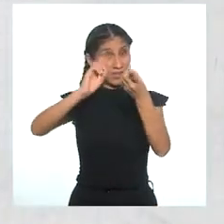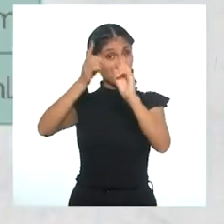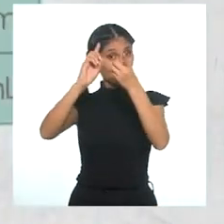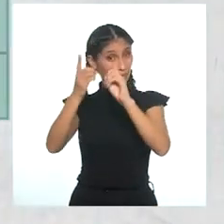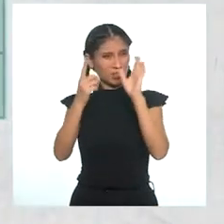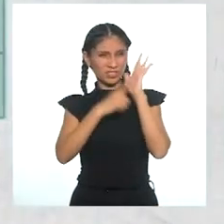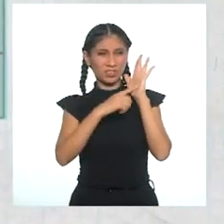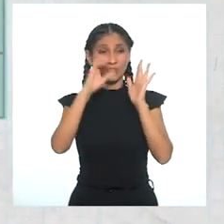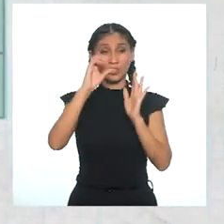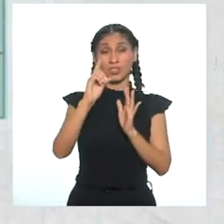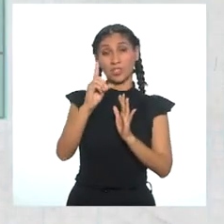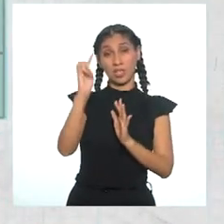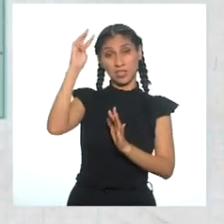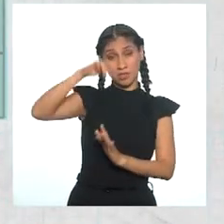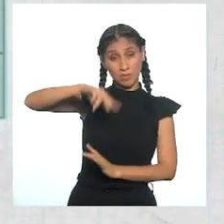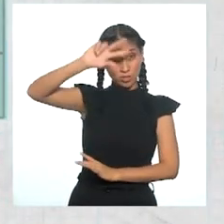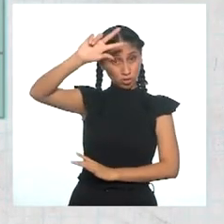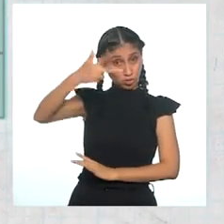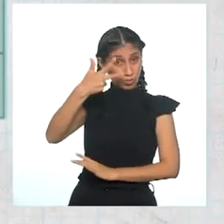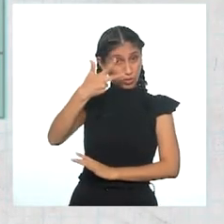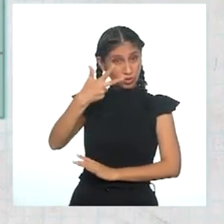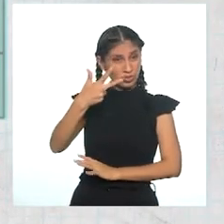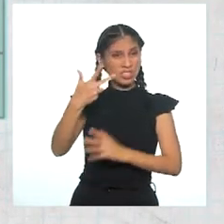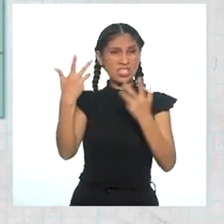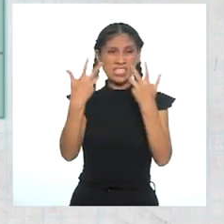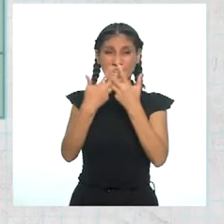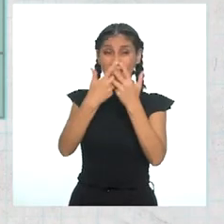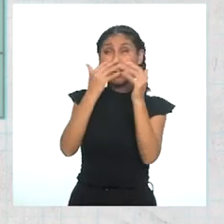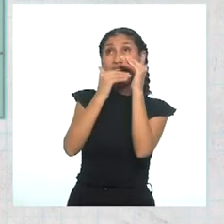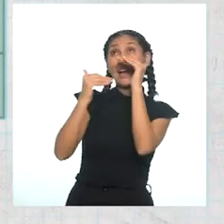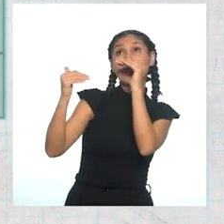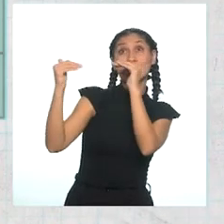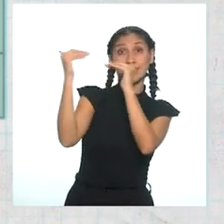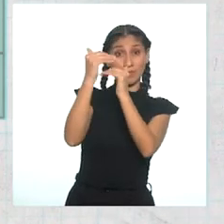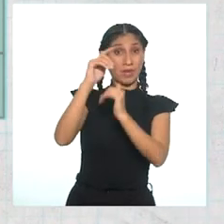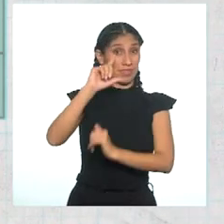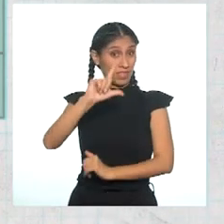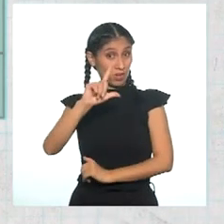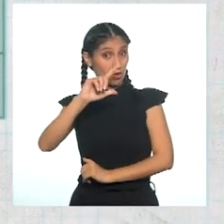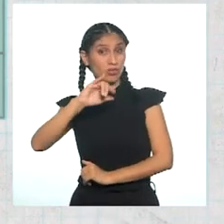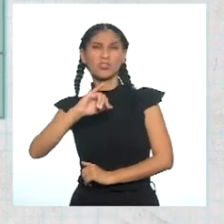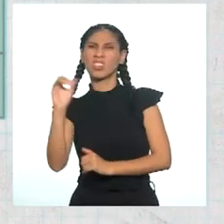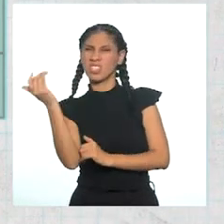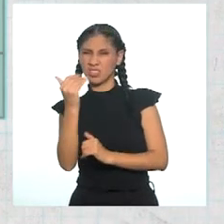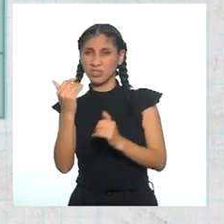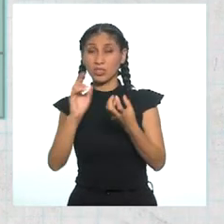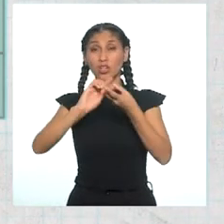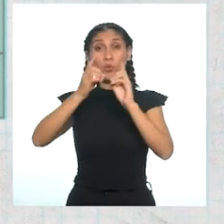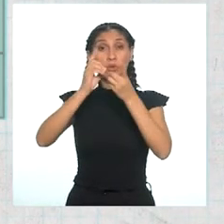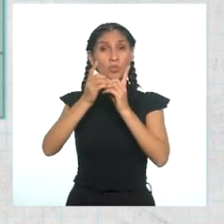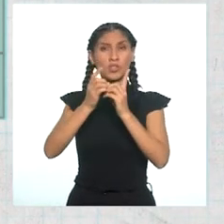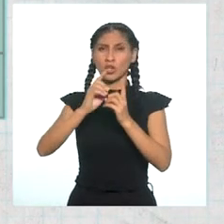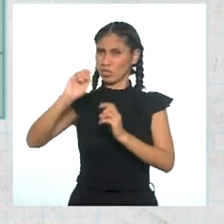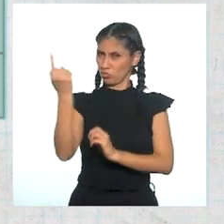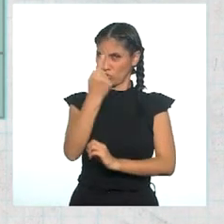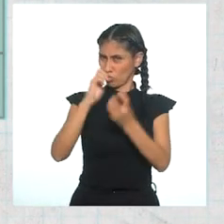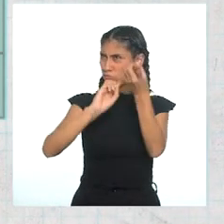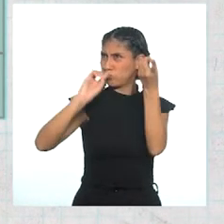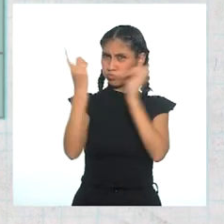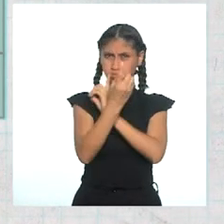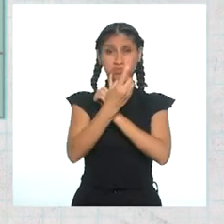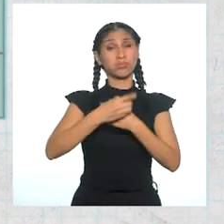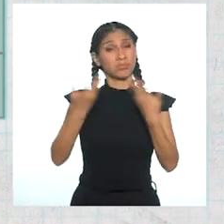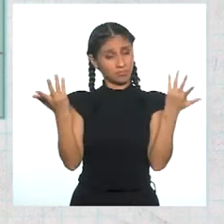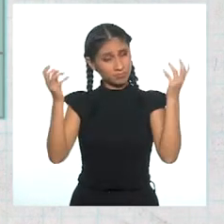Los decímetros cúbicos están exactamente encima de los litros. Eso quiere decir que su conversión es automática. Tienes